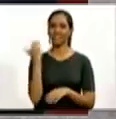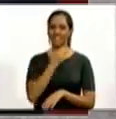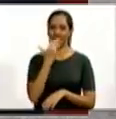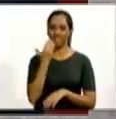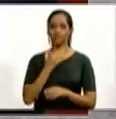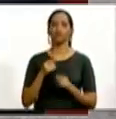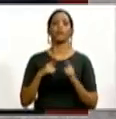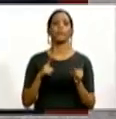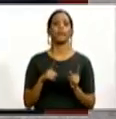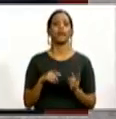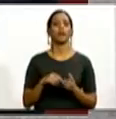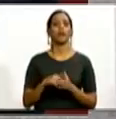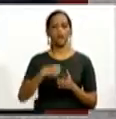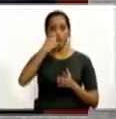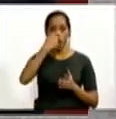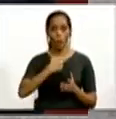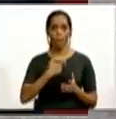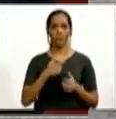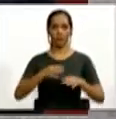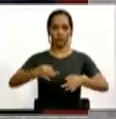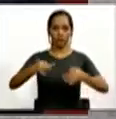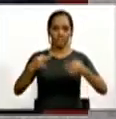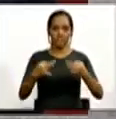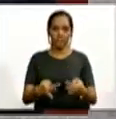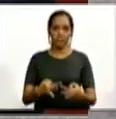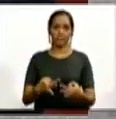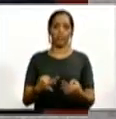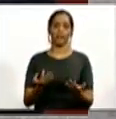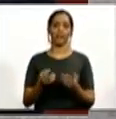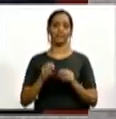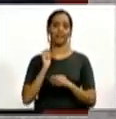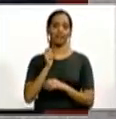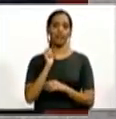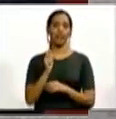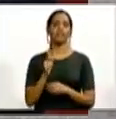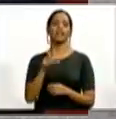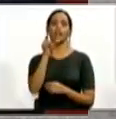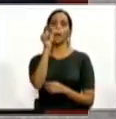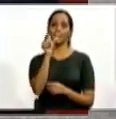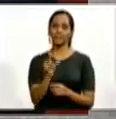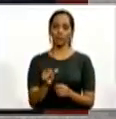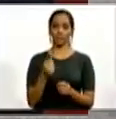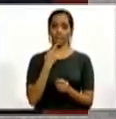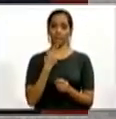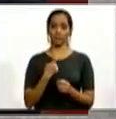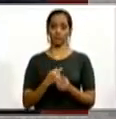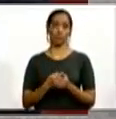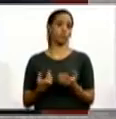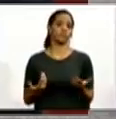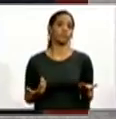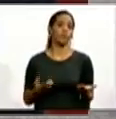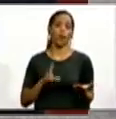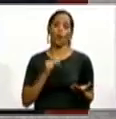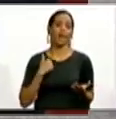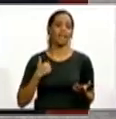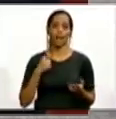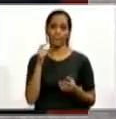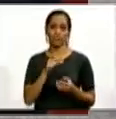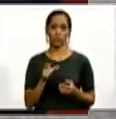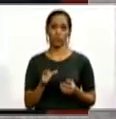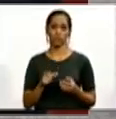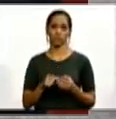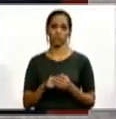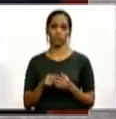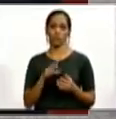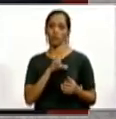pero es el hombre además oficialmente designado para esas tareas, y es la persona que está diciendo... O sea, no es cualquier persona que lo está diciendo.